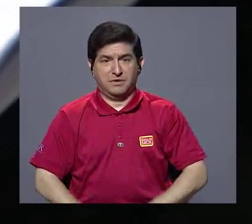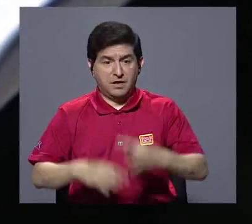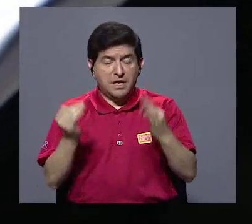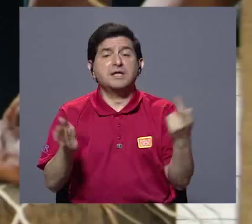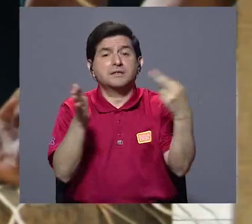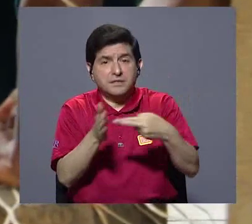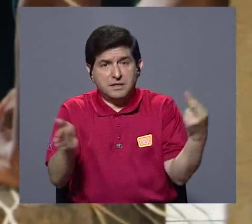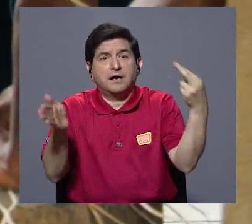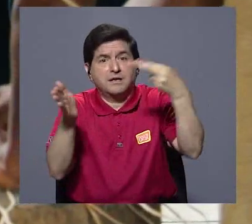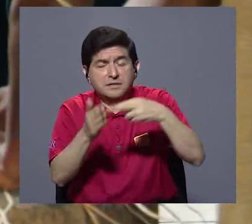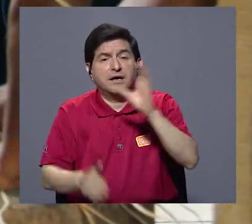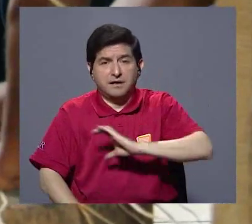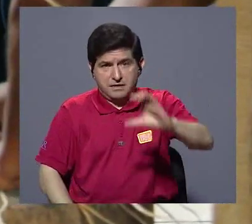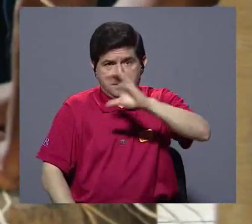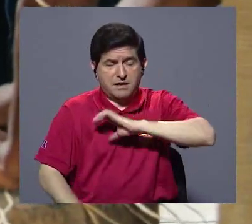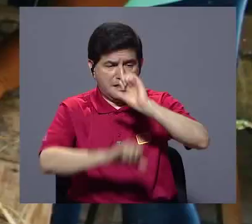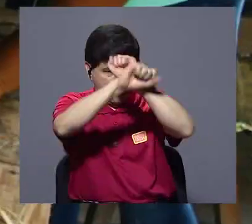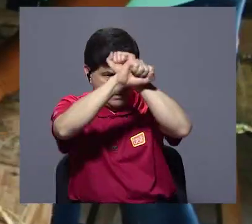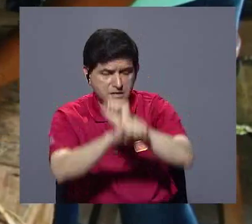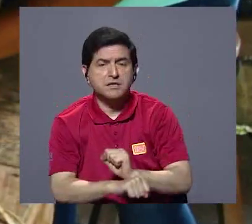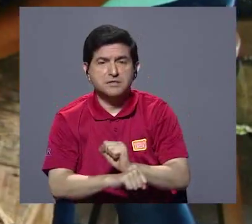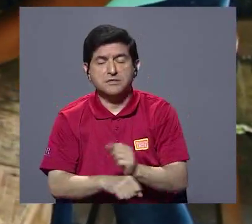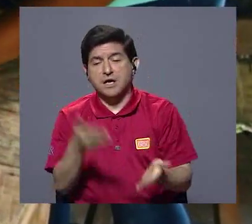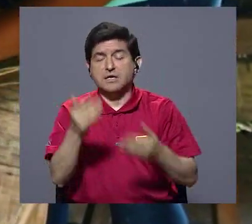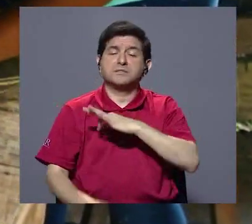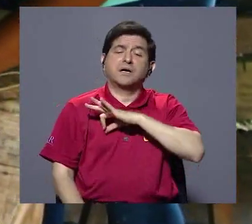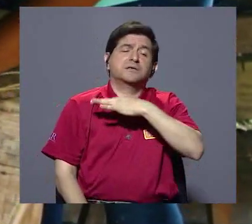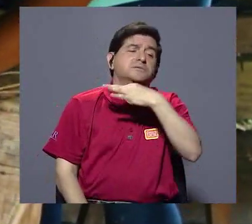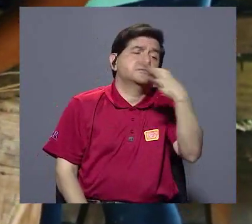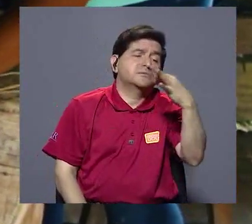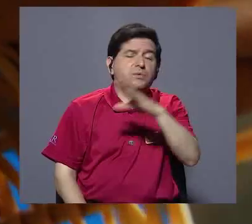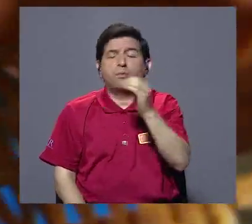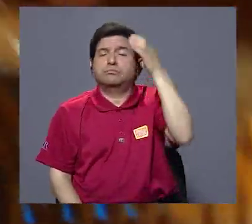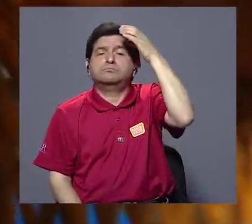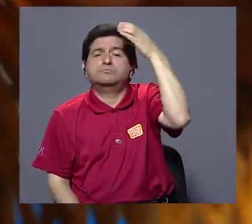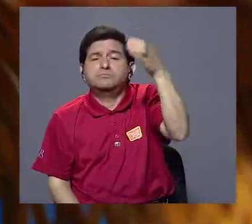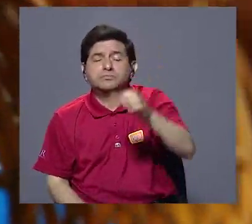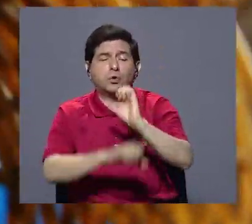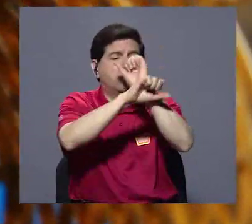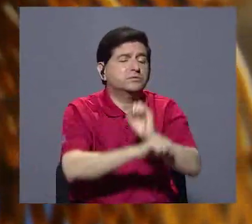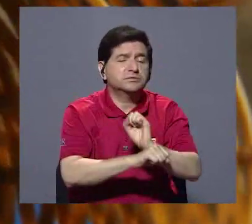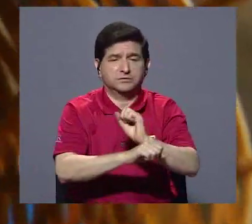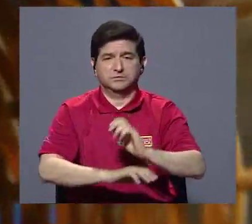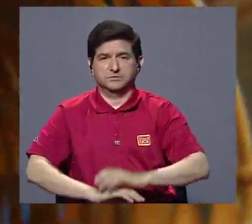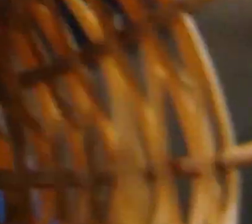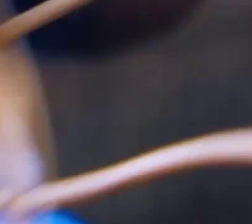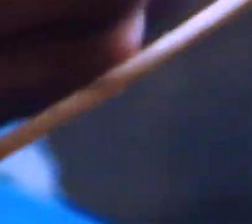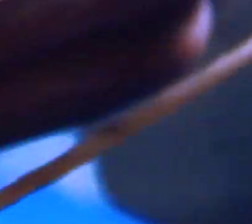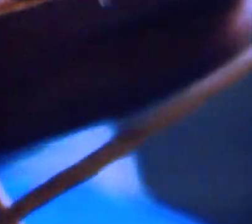poder reproducir sus características tradicionales, ya sea espiritualidad, cultura, tradiciones, etc.